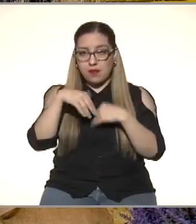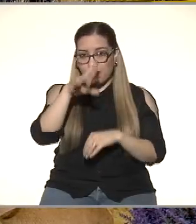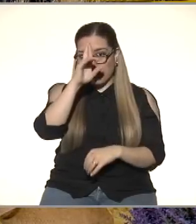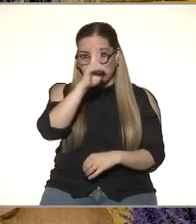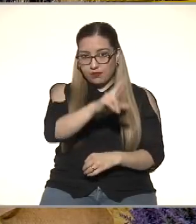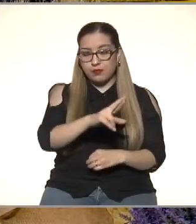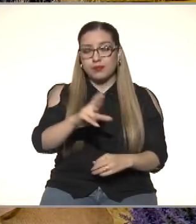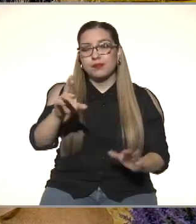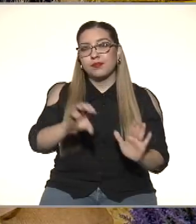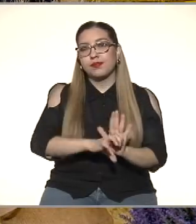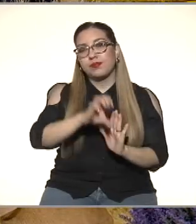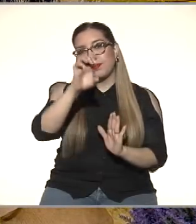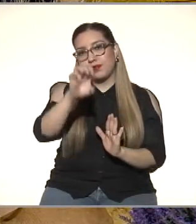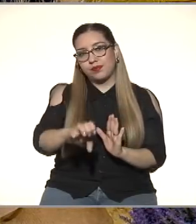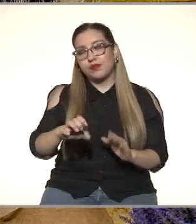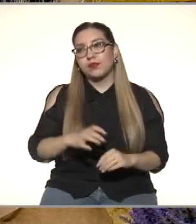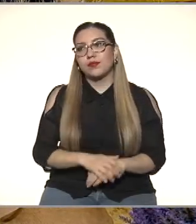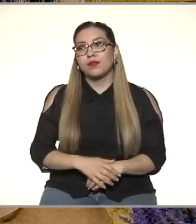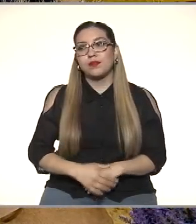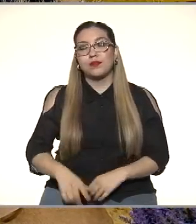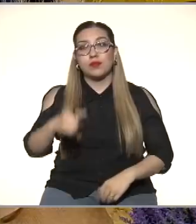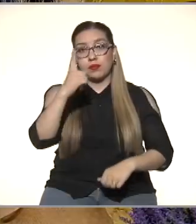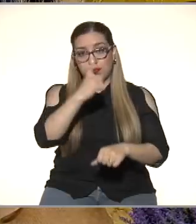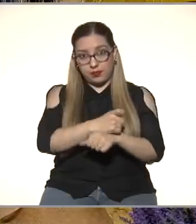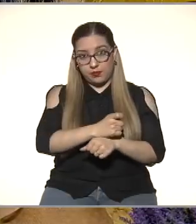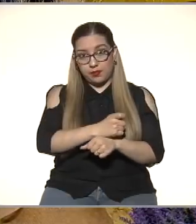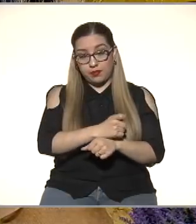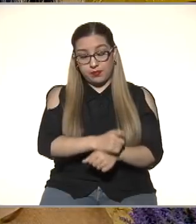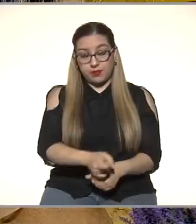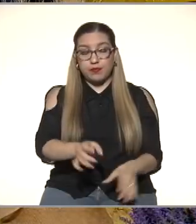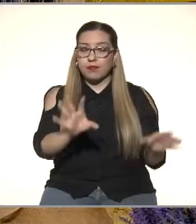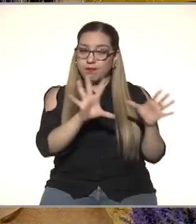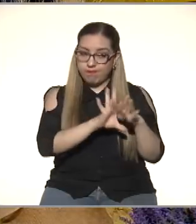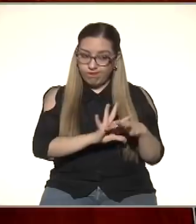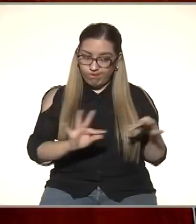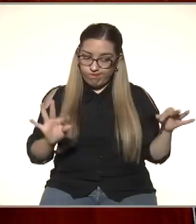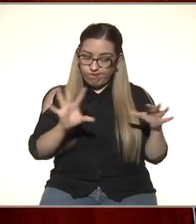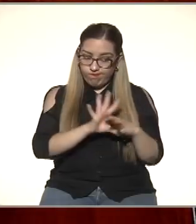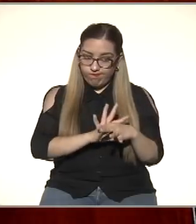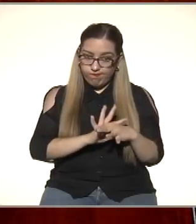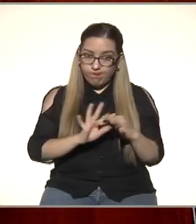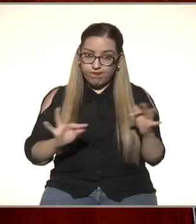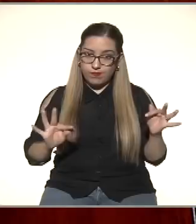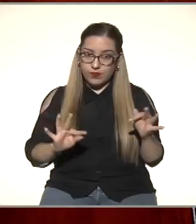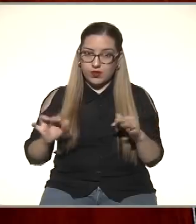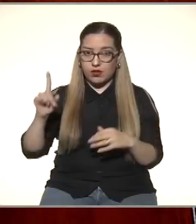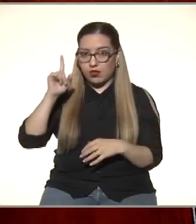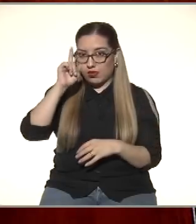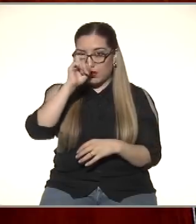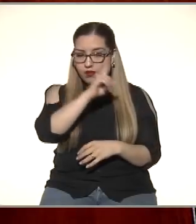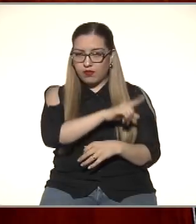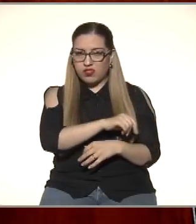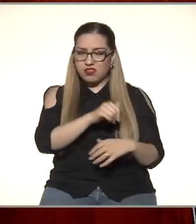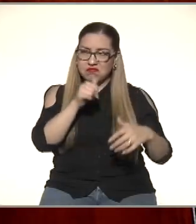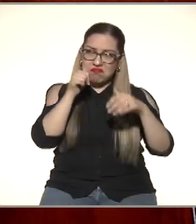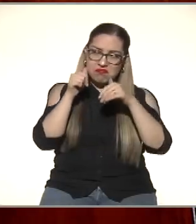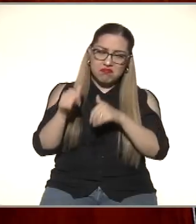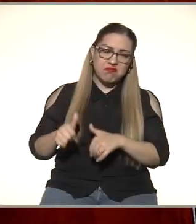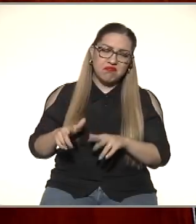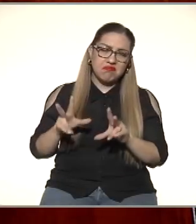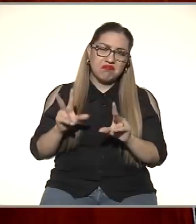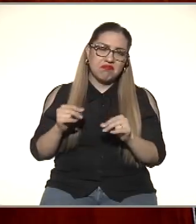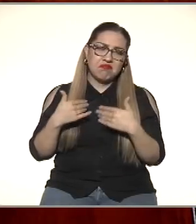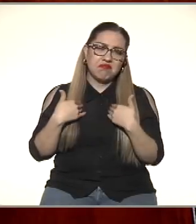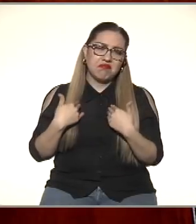Cuando en el primer momento se quiere explicar, uno mismo, los otros, es muy difícil escuchar porque se toma como